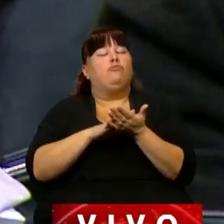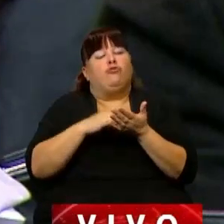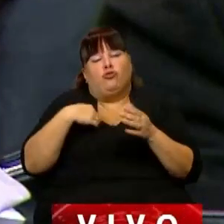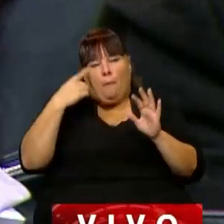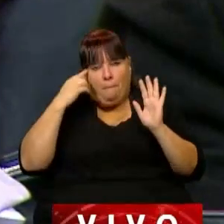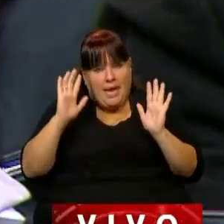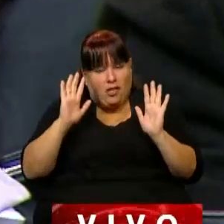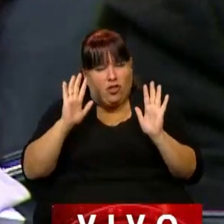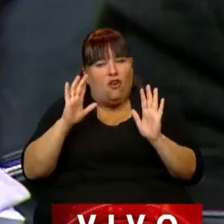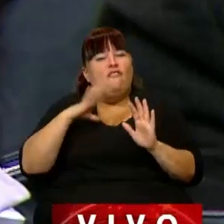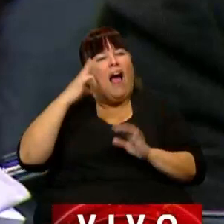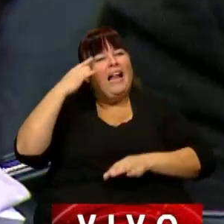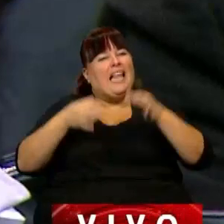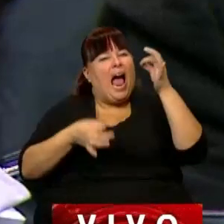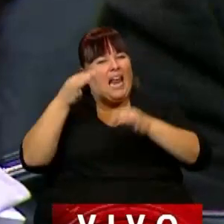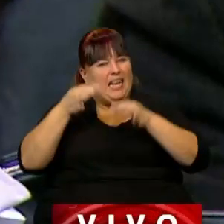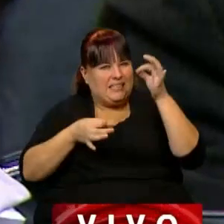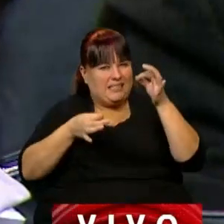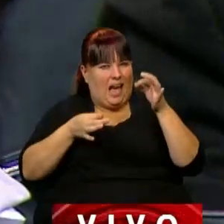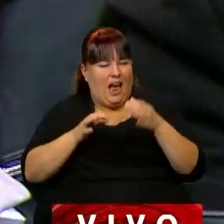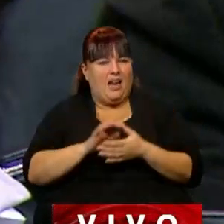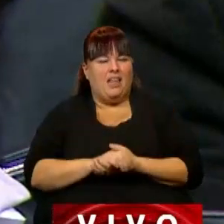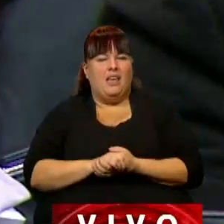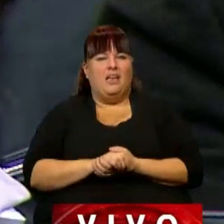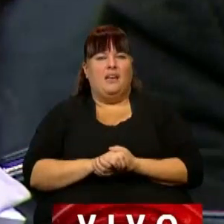que no se ha analizado